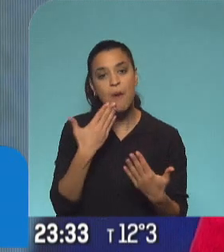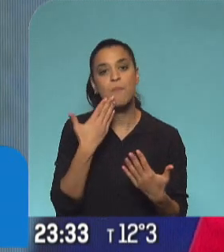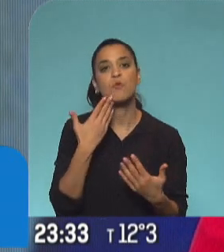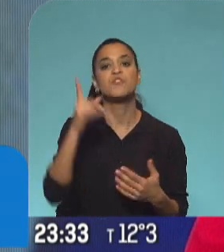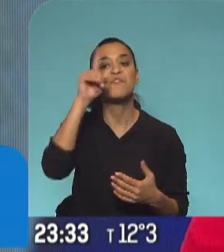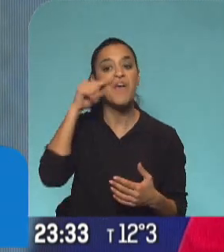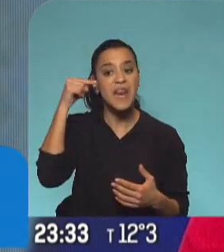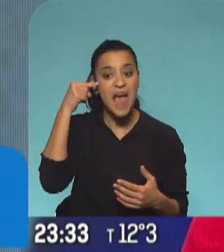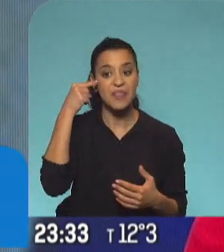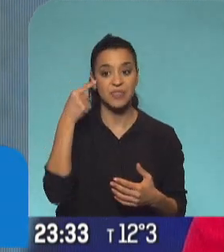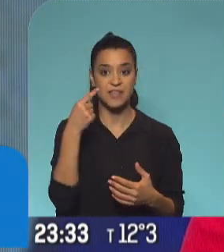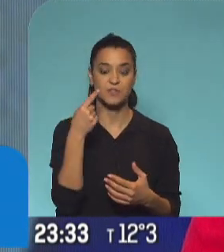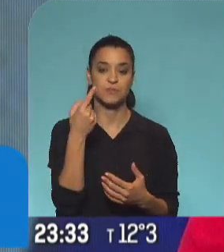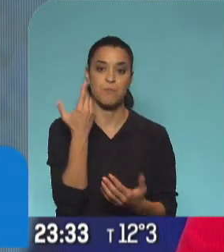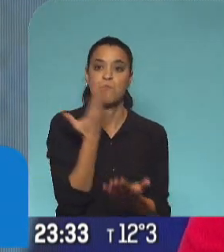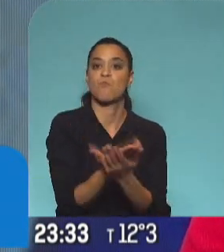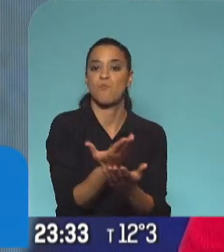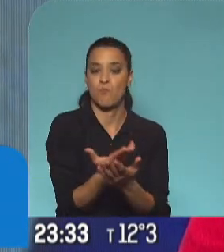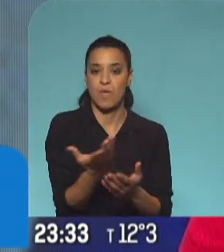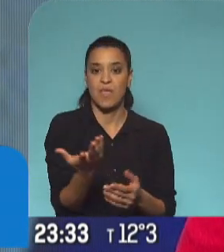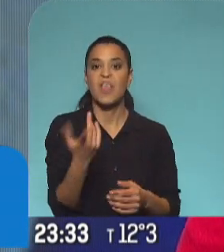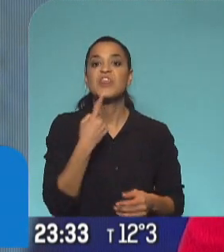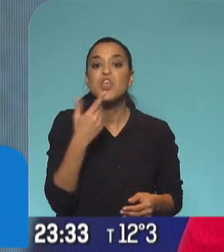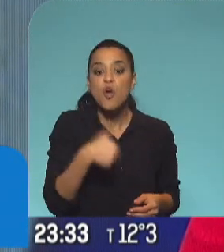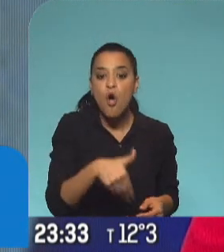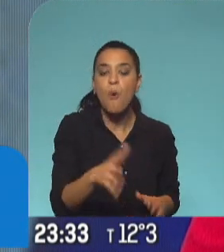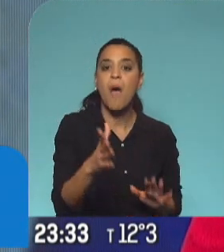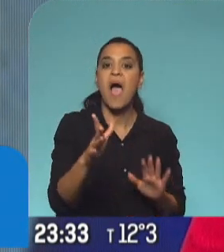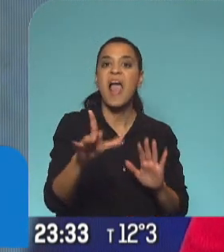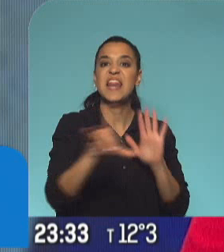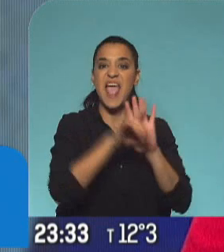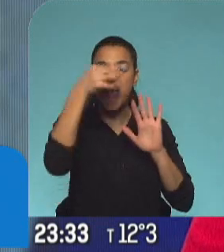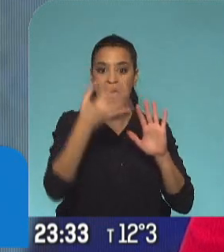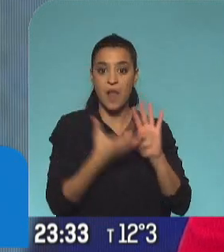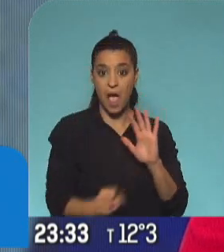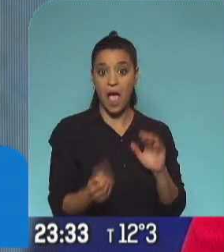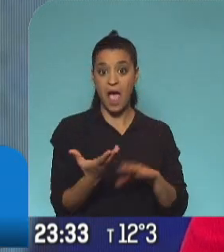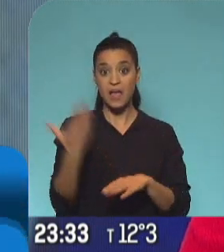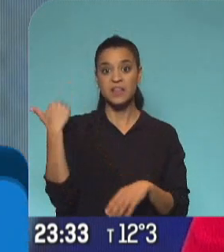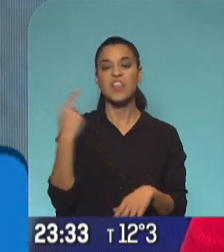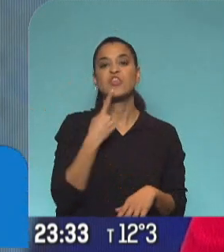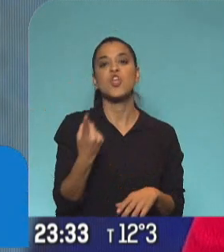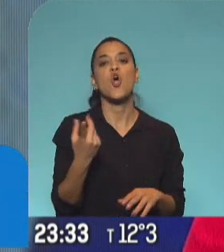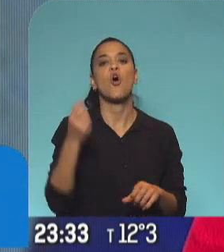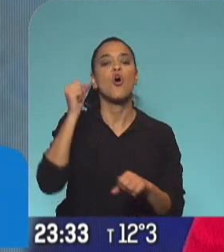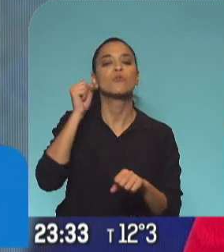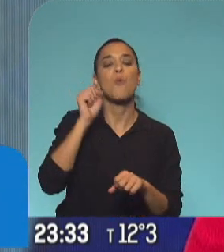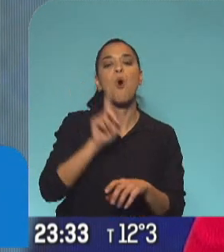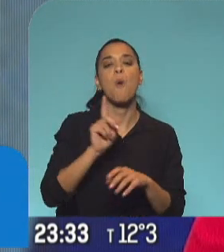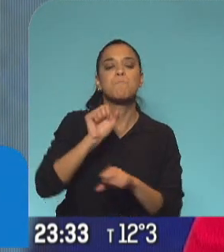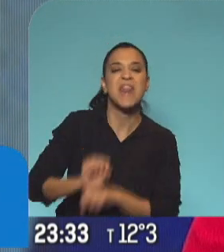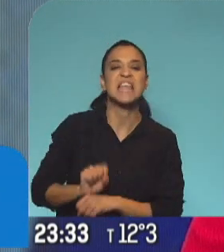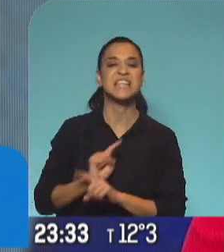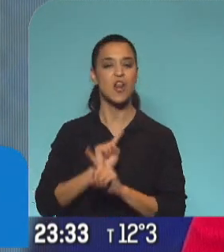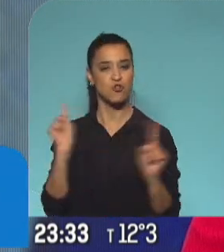Alberto Fernández ahí hizo una apuesta, tender a la legalización cuando él hasta ahora había venido hablando de más de la despenalización. Sí. Me parece que